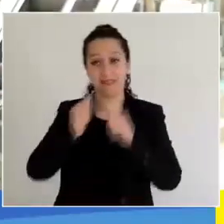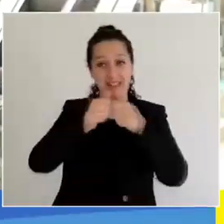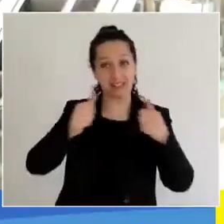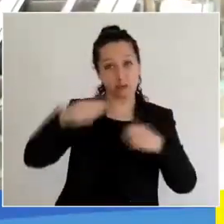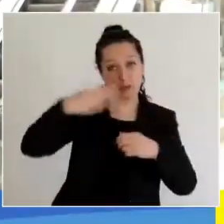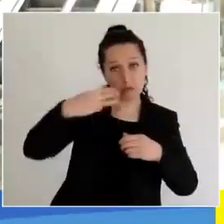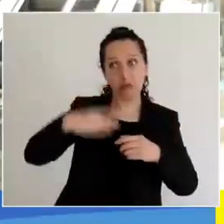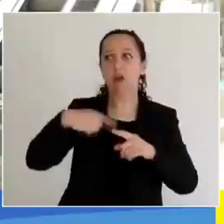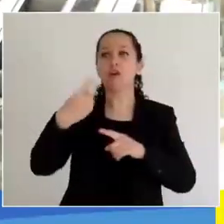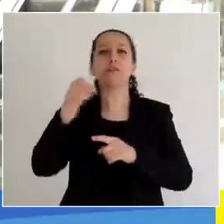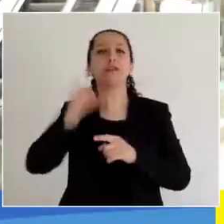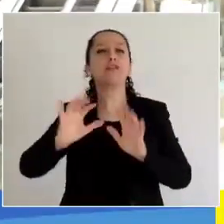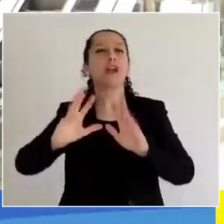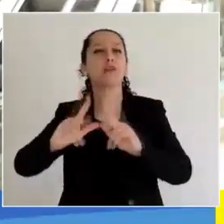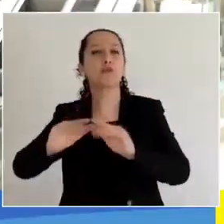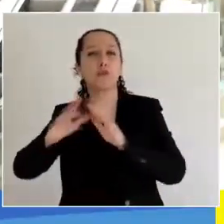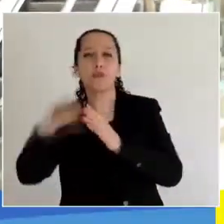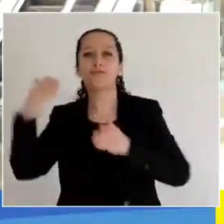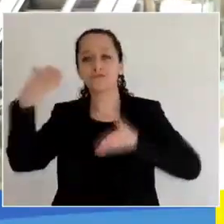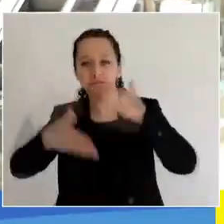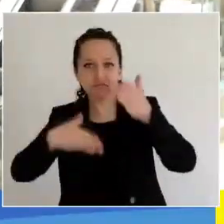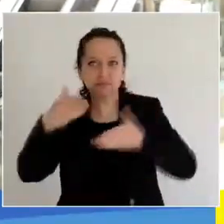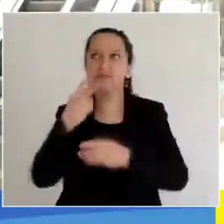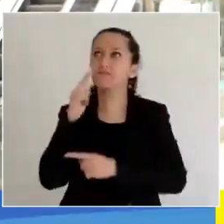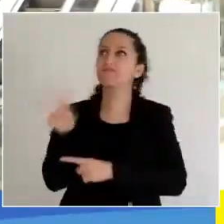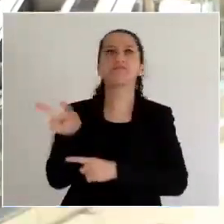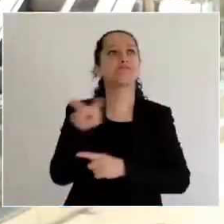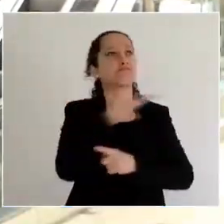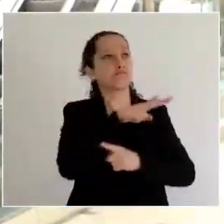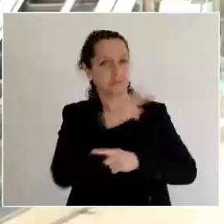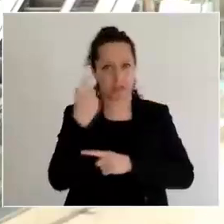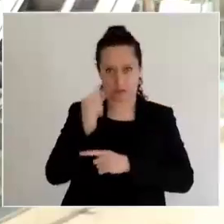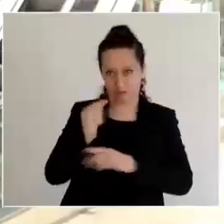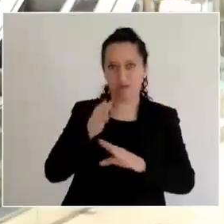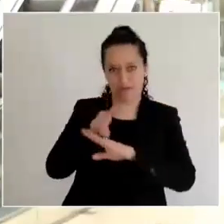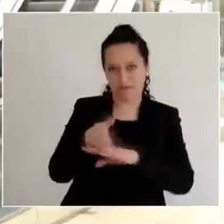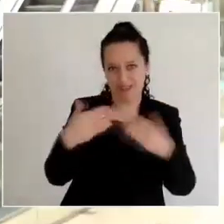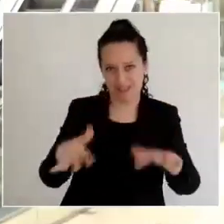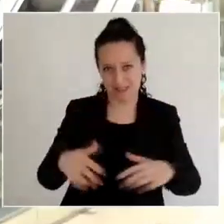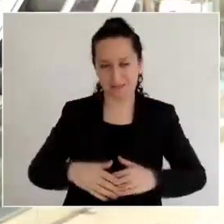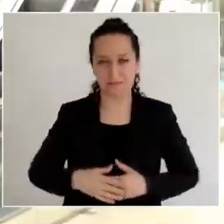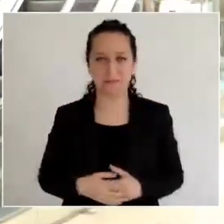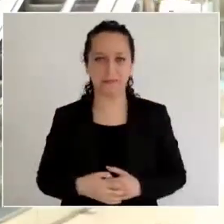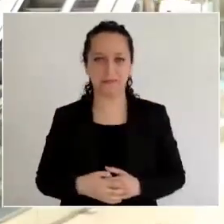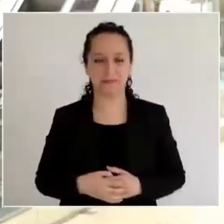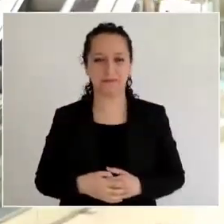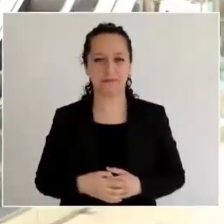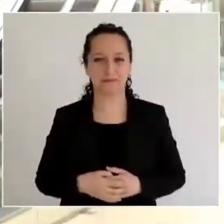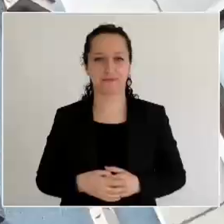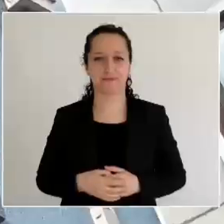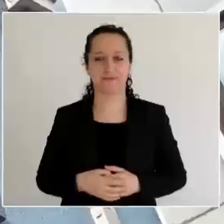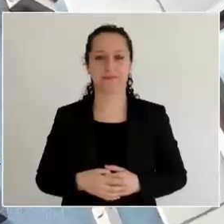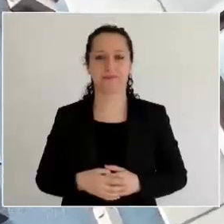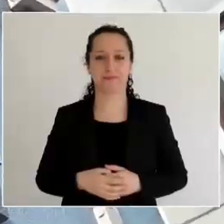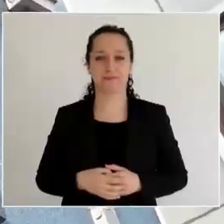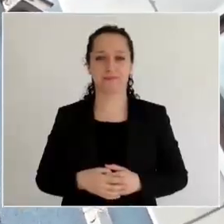del municipio y representantes de usuarios de esta dependencia municipal en una reciente visita a terreno.